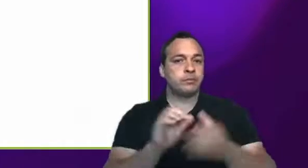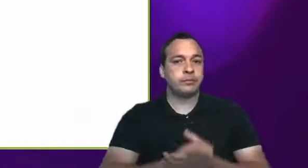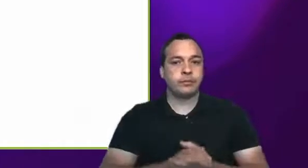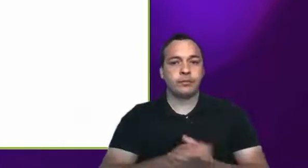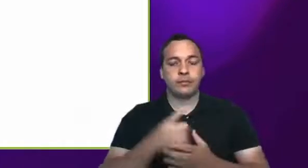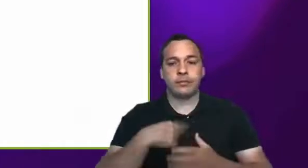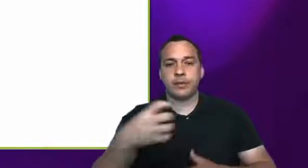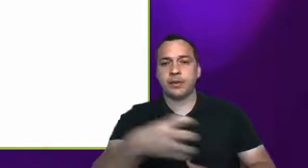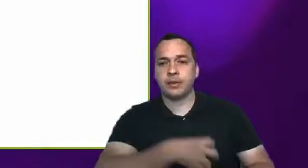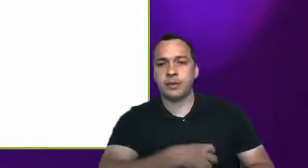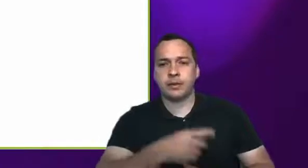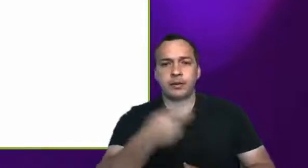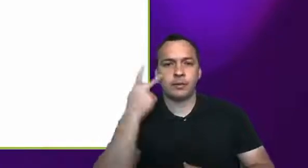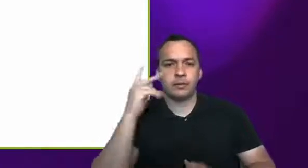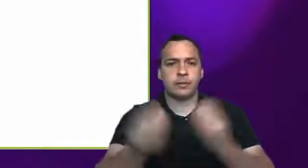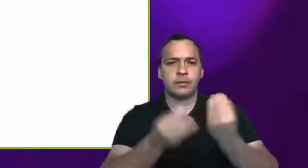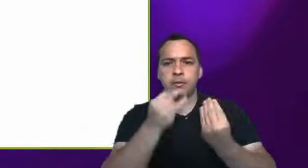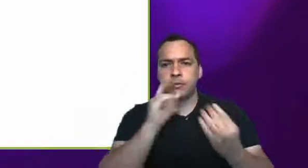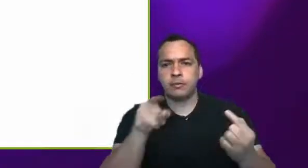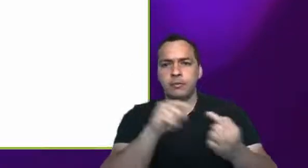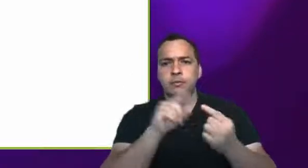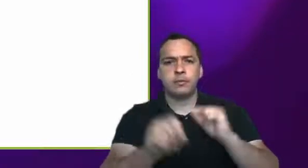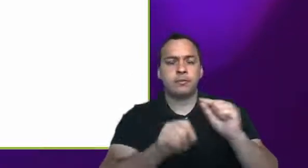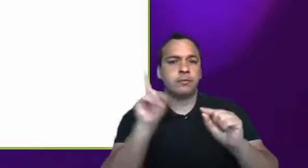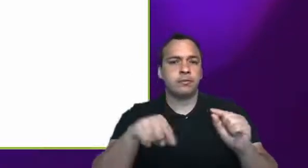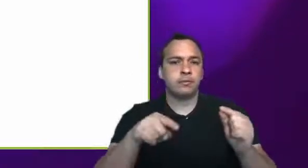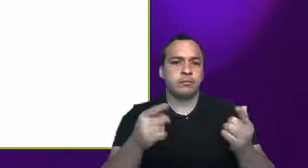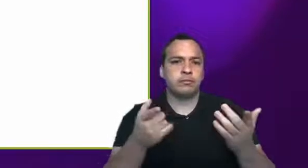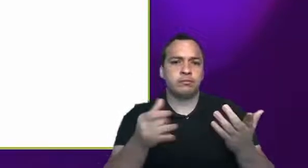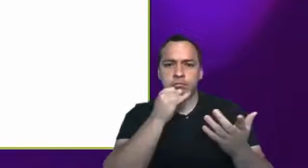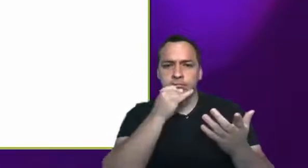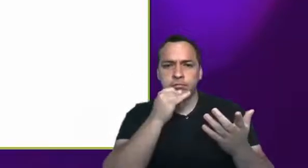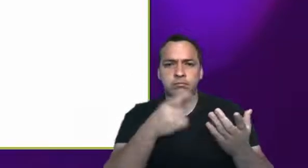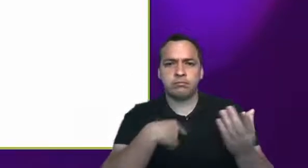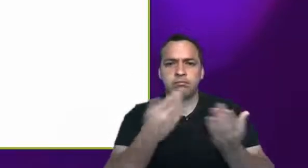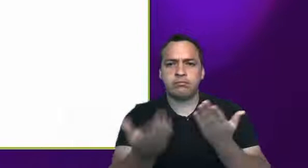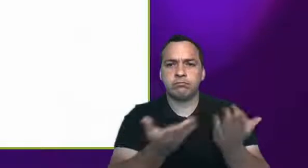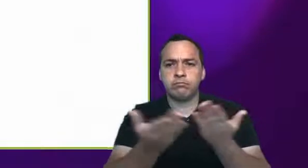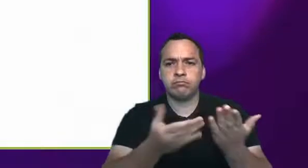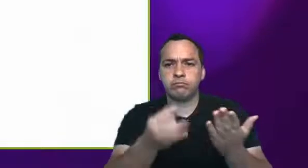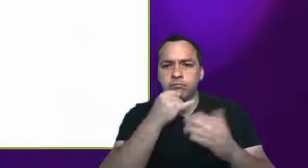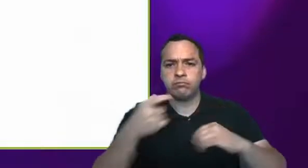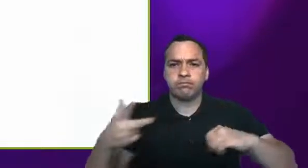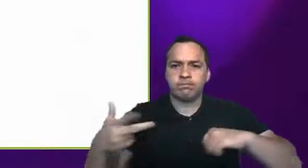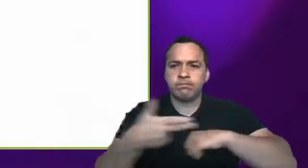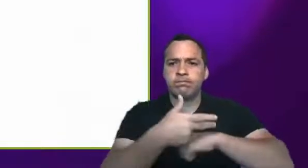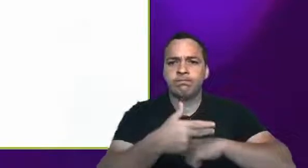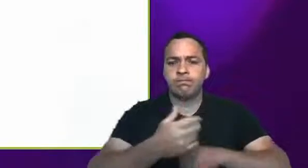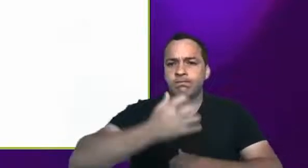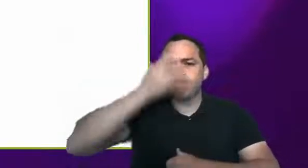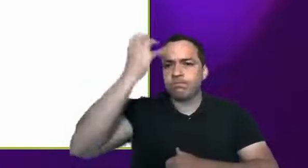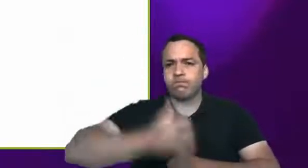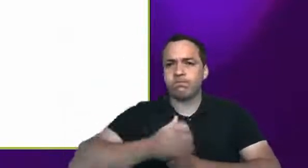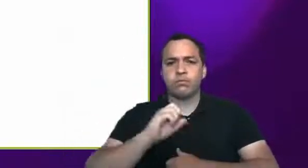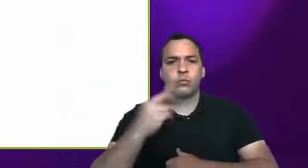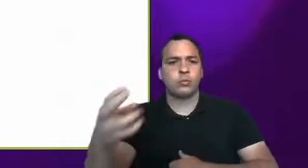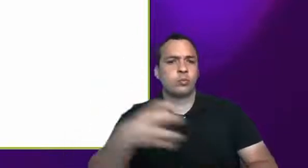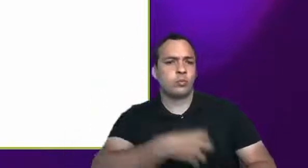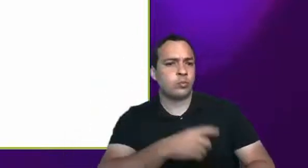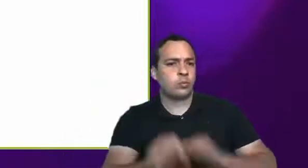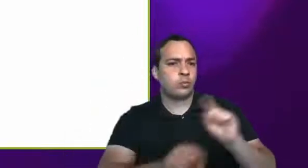trasplantar pacientes con el objetivo de hacer una, procedura de tipo radical, o trasplantar pacientes con el